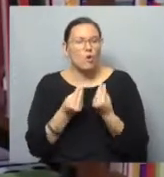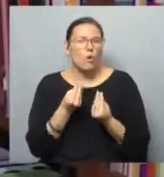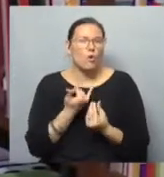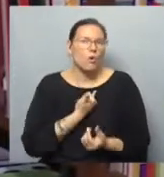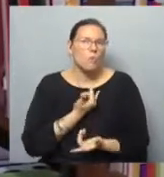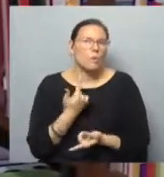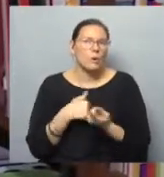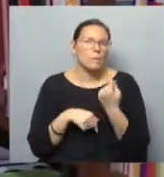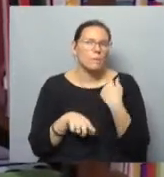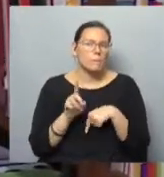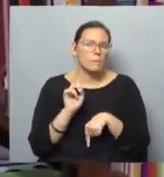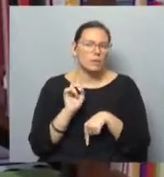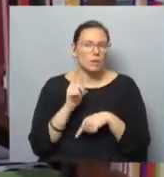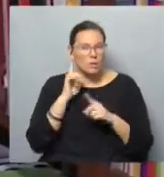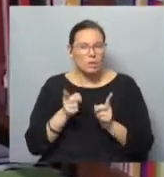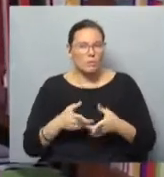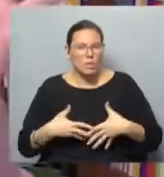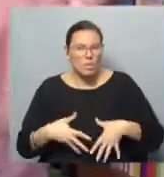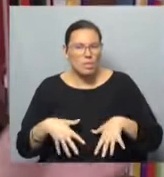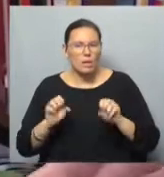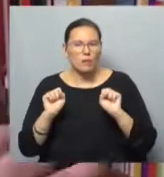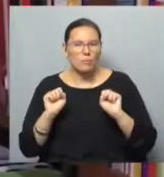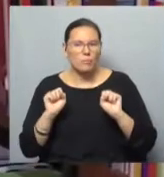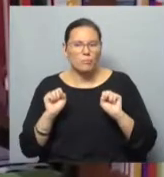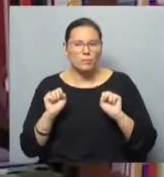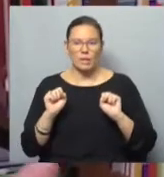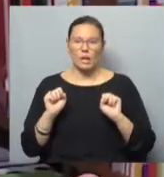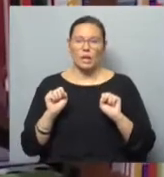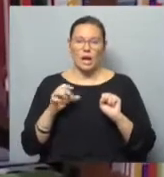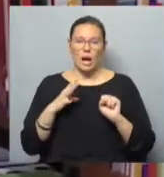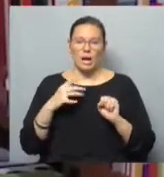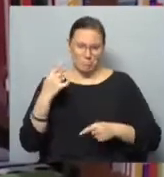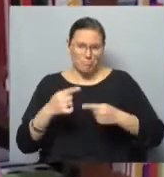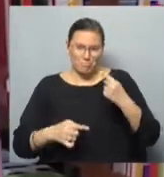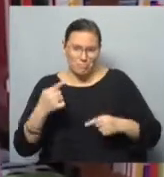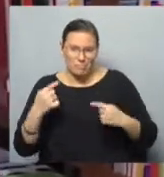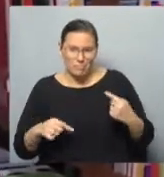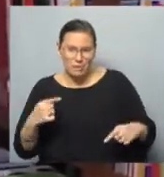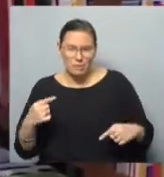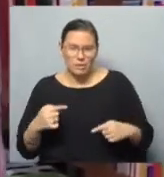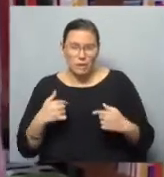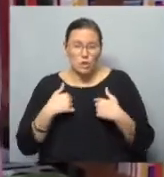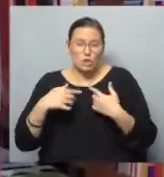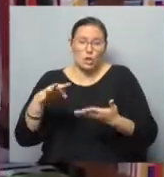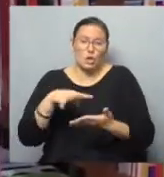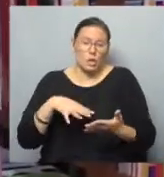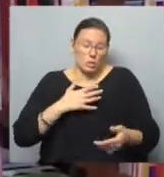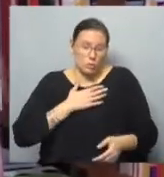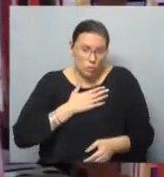Pero descubrí también que en todas esas, que hay muchísimas, ¿verdad? Bueno, en las que yo leí por lo